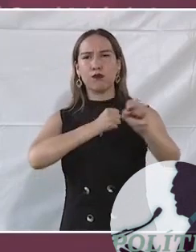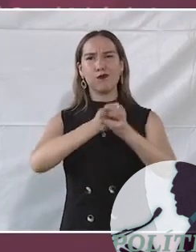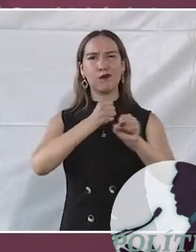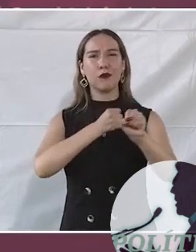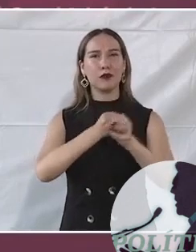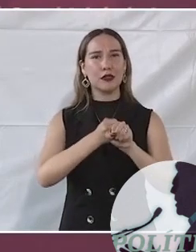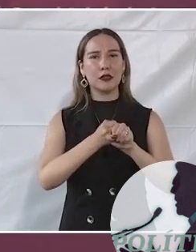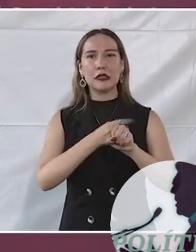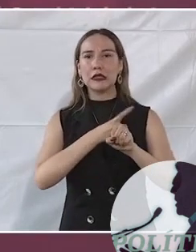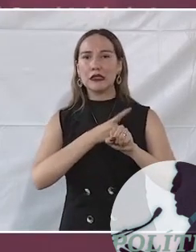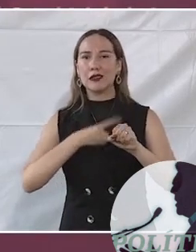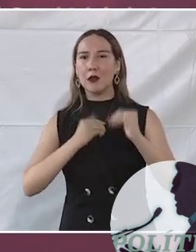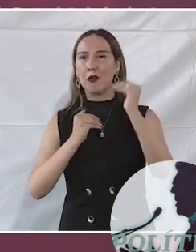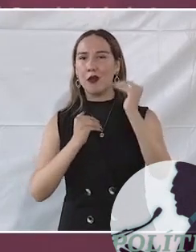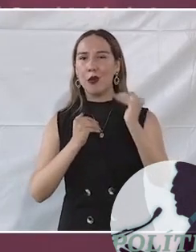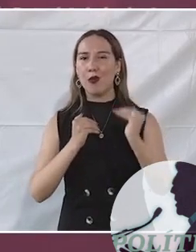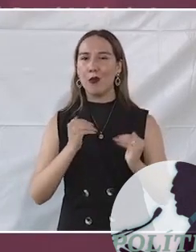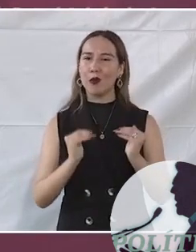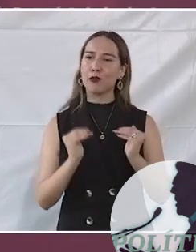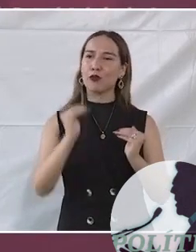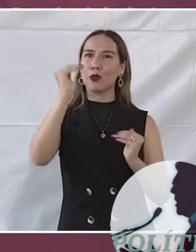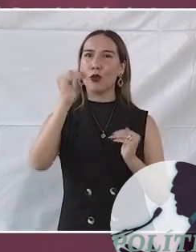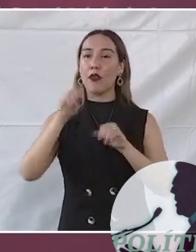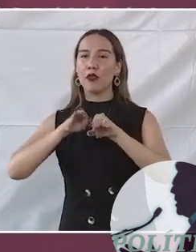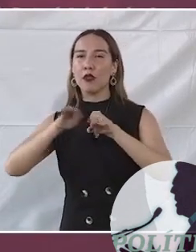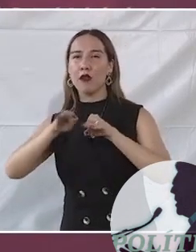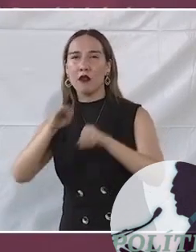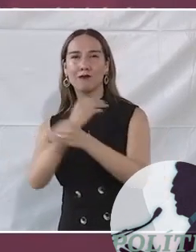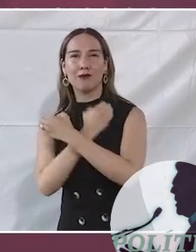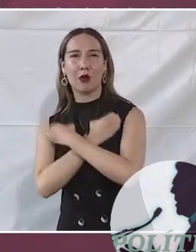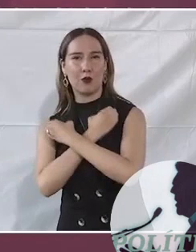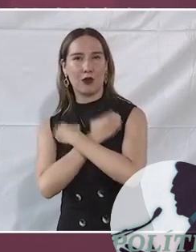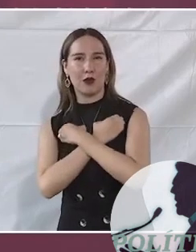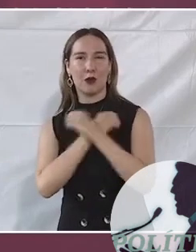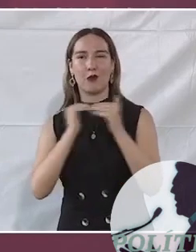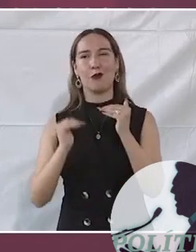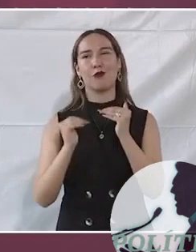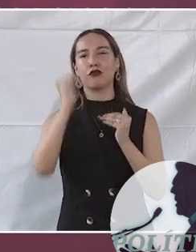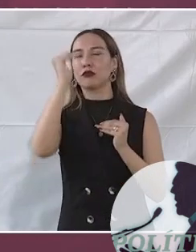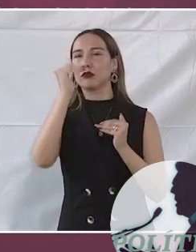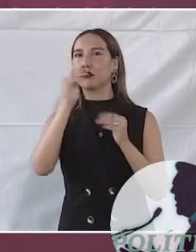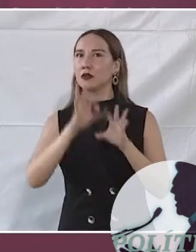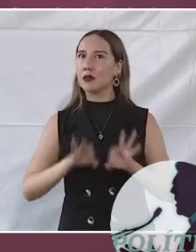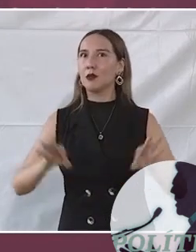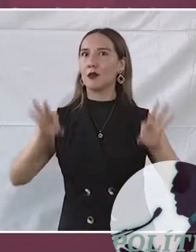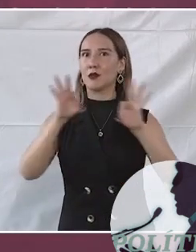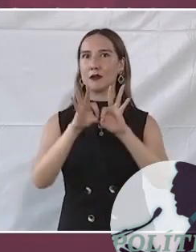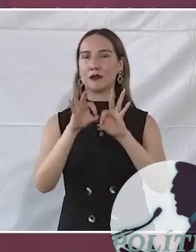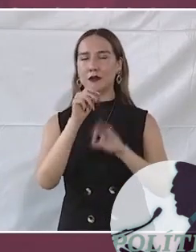enfrentar la violencia con la violencia. Es como querer apagar el fuego con el fuego.